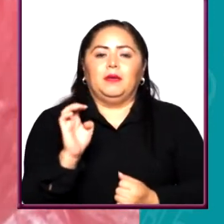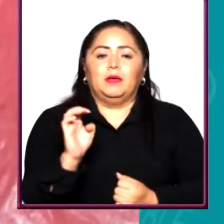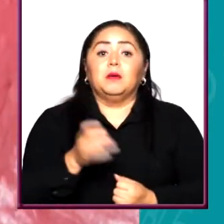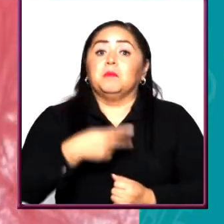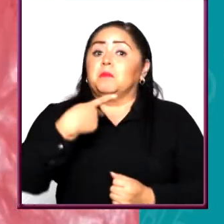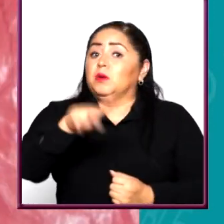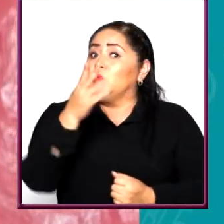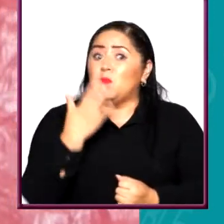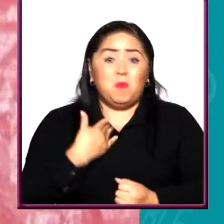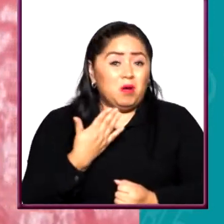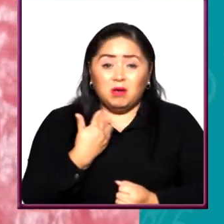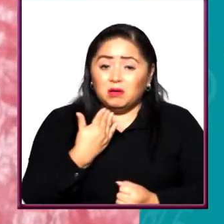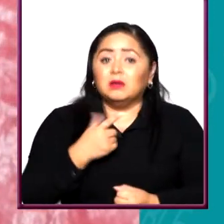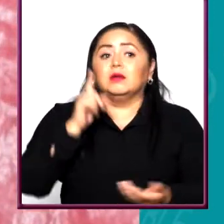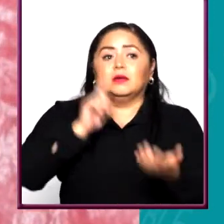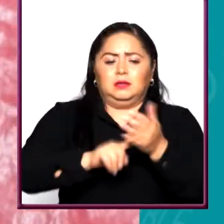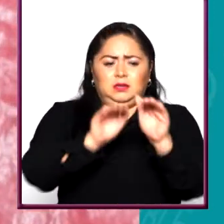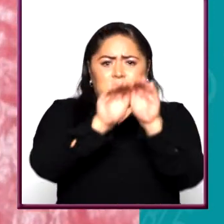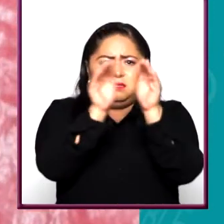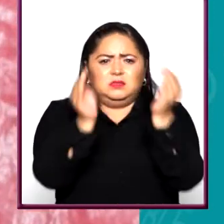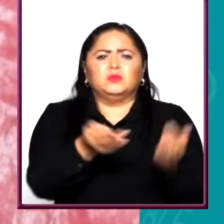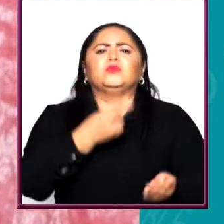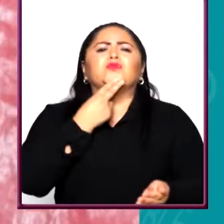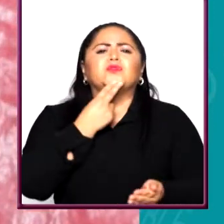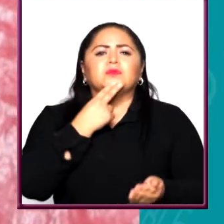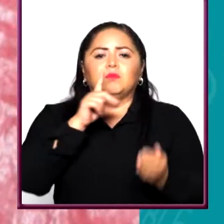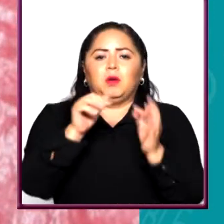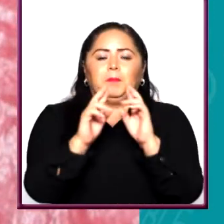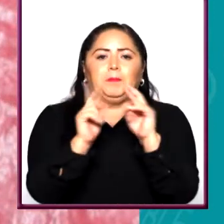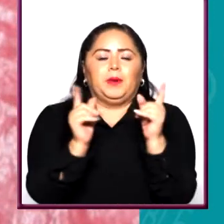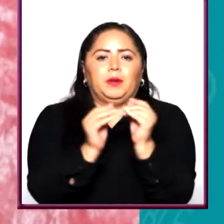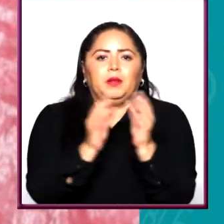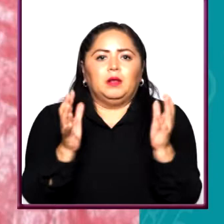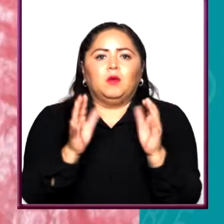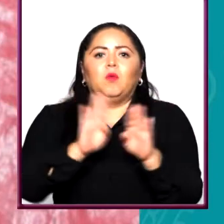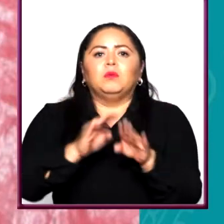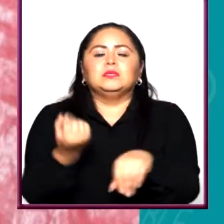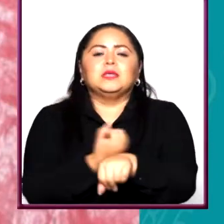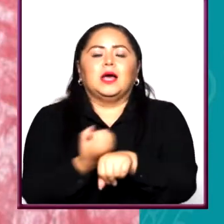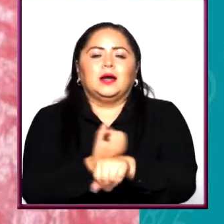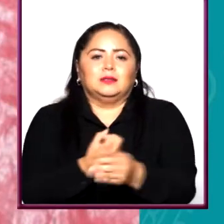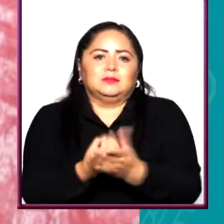bebé. Pero si no lo hay, la capa llamada funcional se desprende